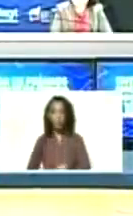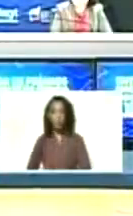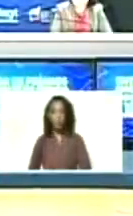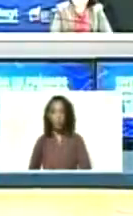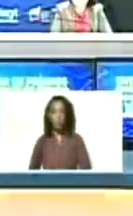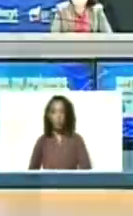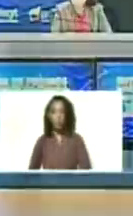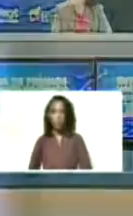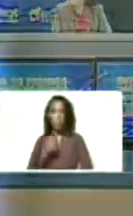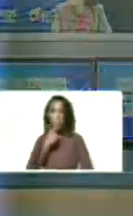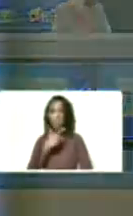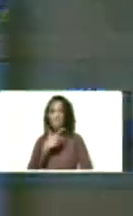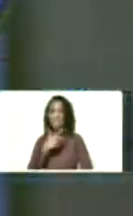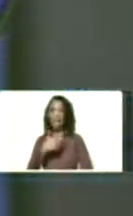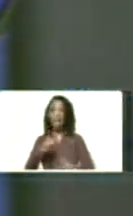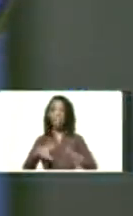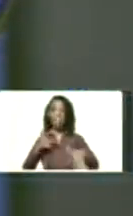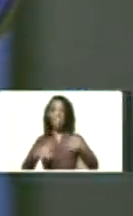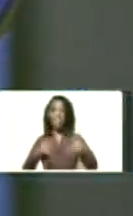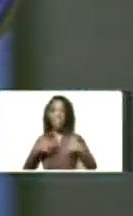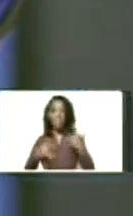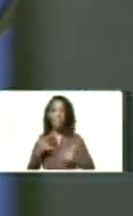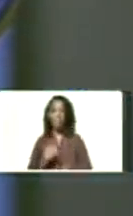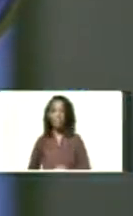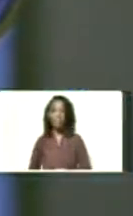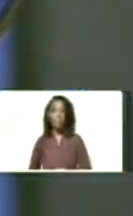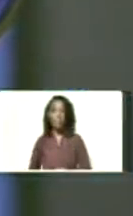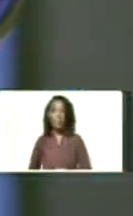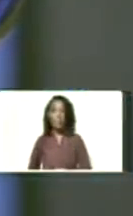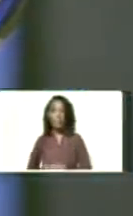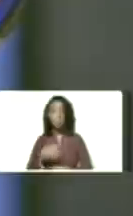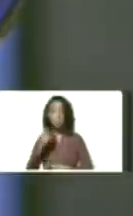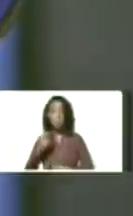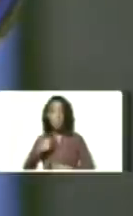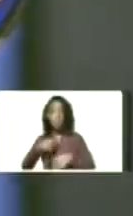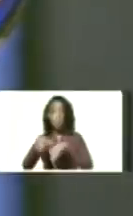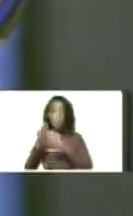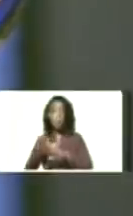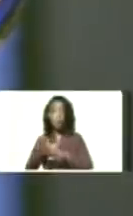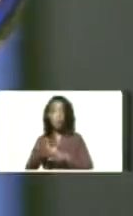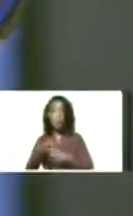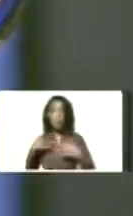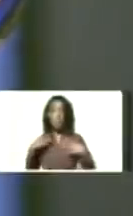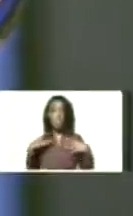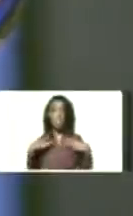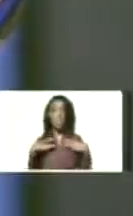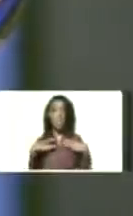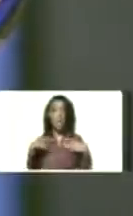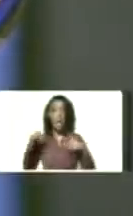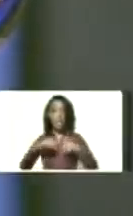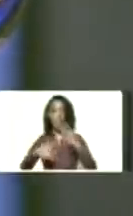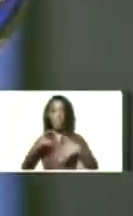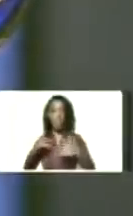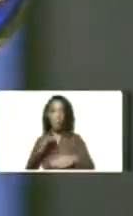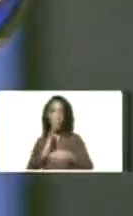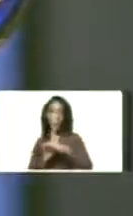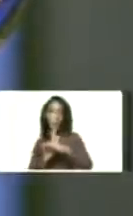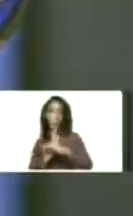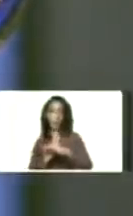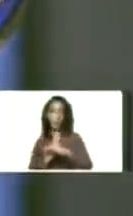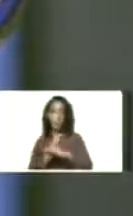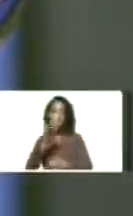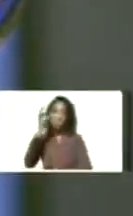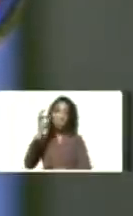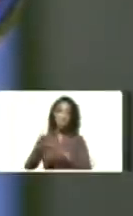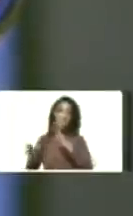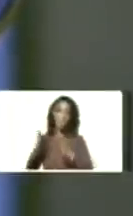Bonito acto, de verdad. Valía la pena suspender mis vacaciones para venir a este acto. La pegamos, Silvia.